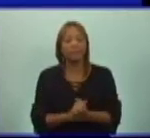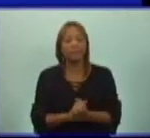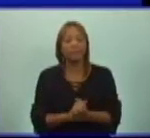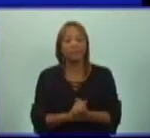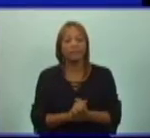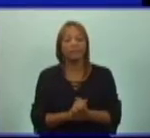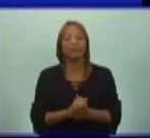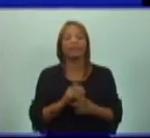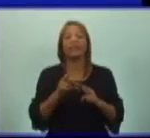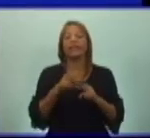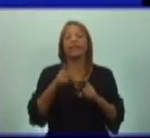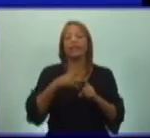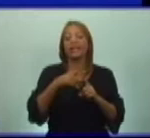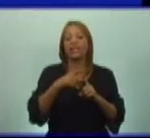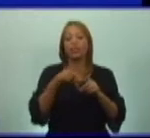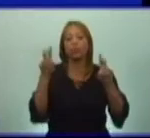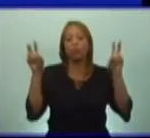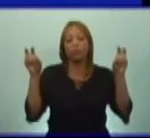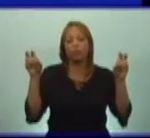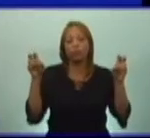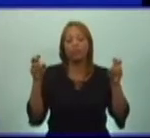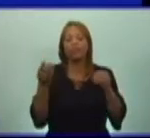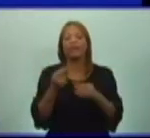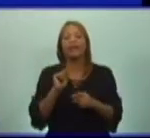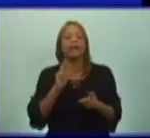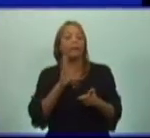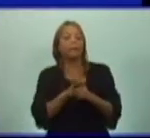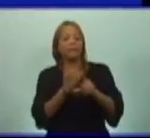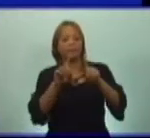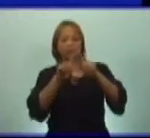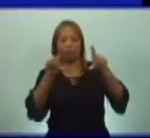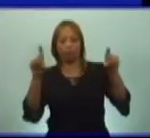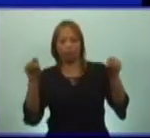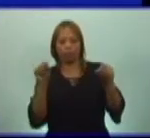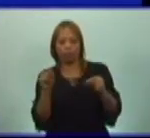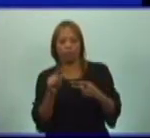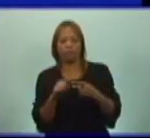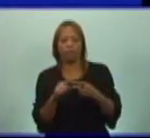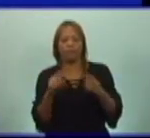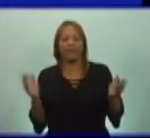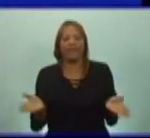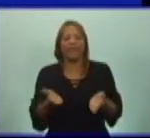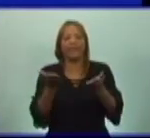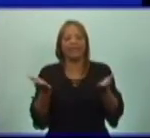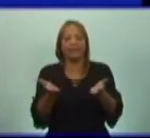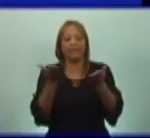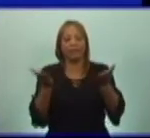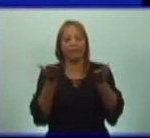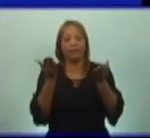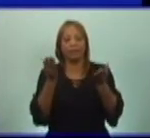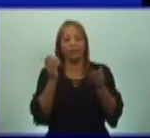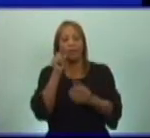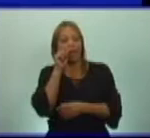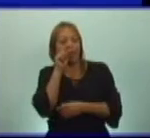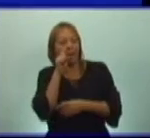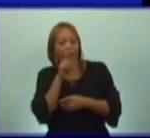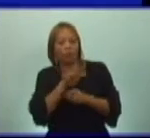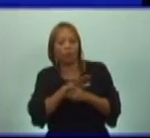el título, la introducción, el desarrollo,